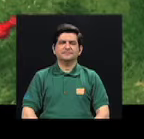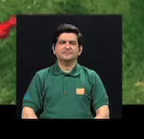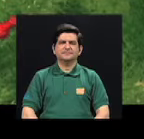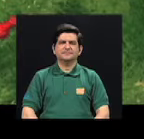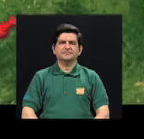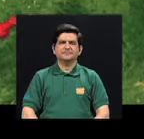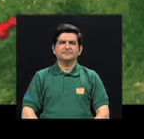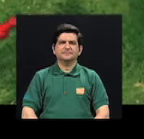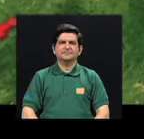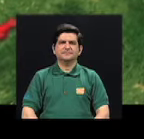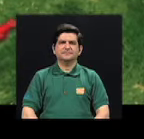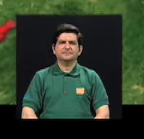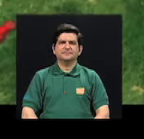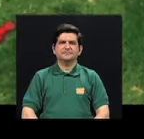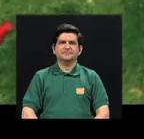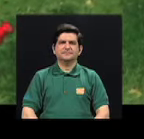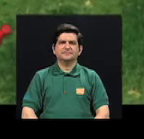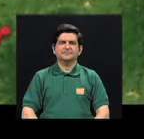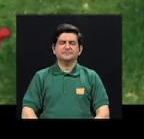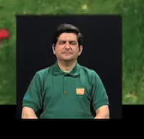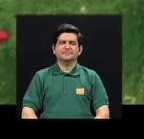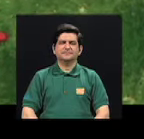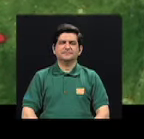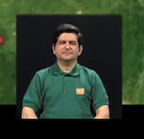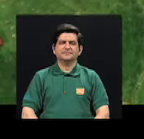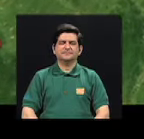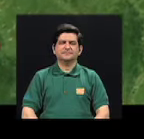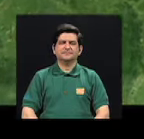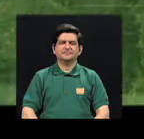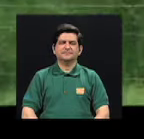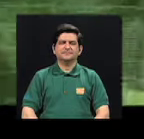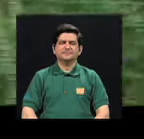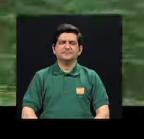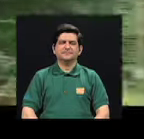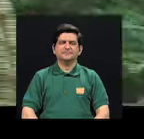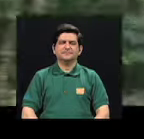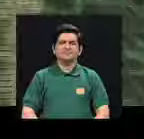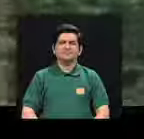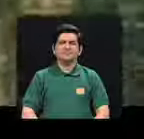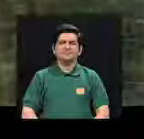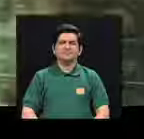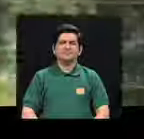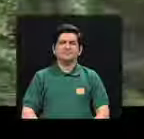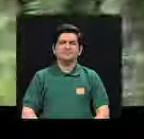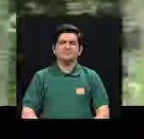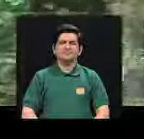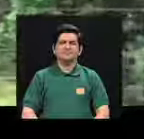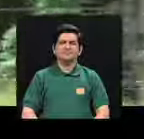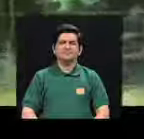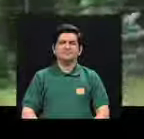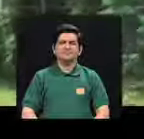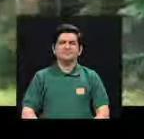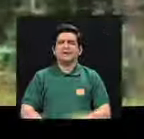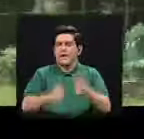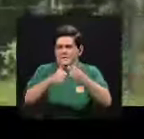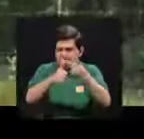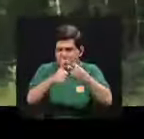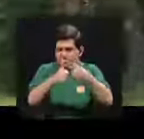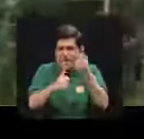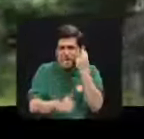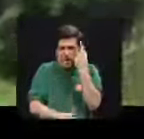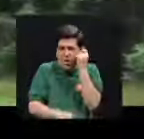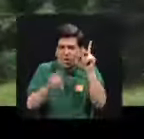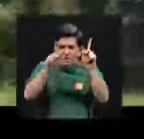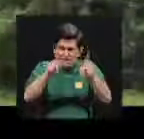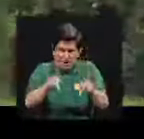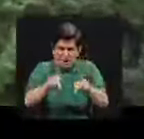añoranzas y labranzas cultivando la esperanza en su ideal. Primero